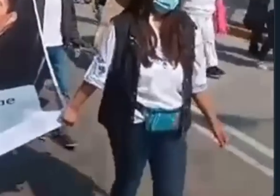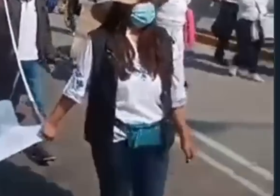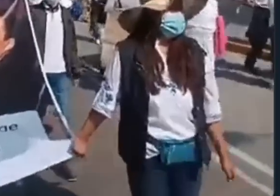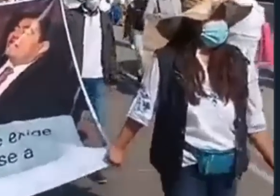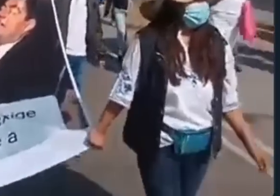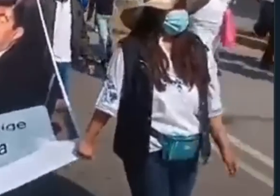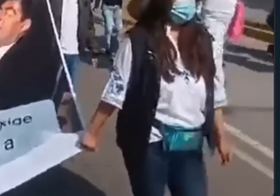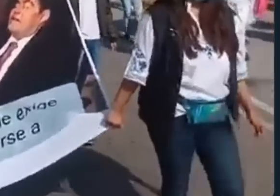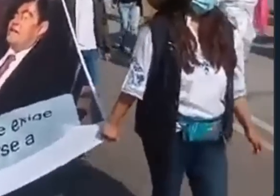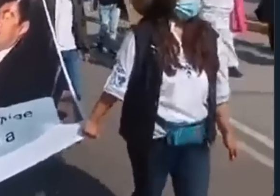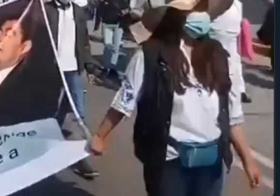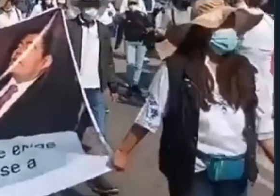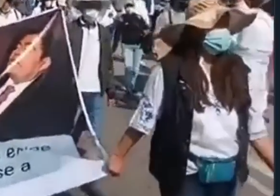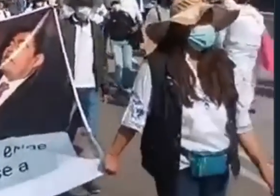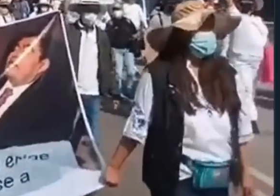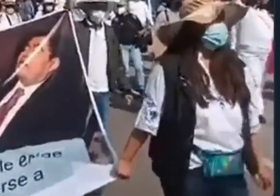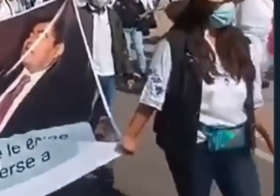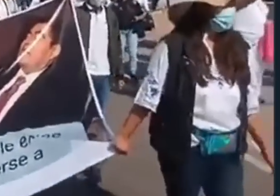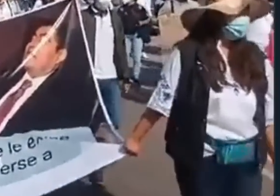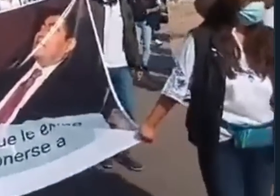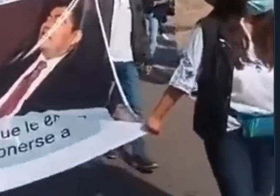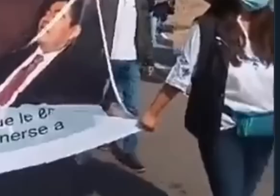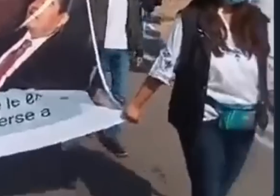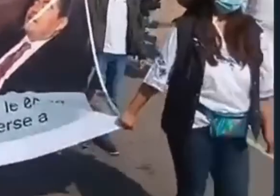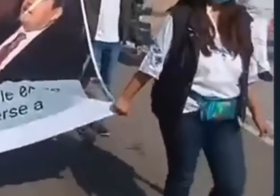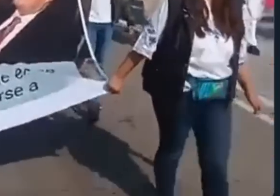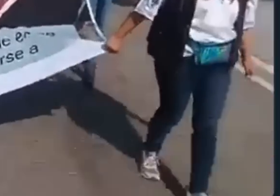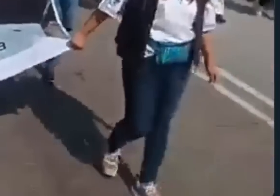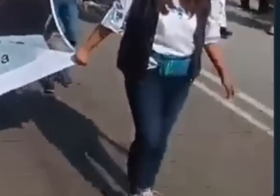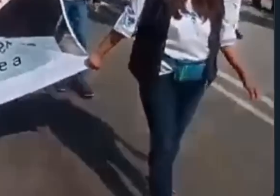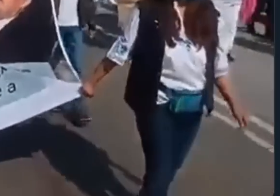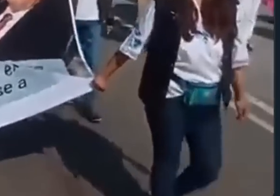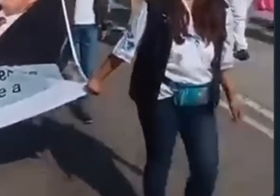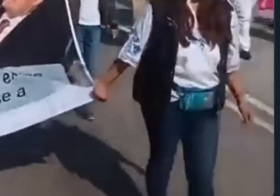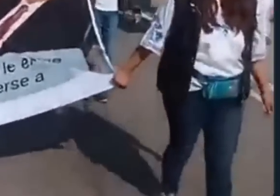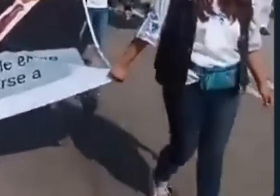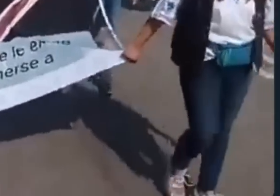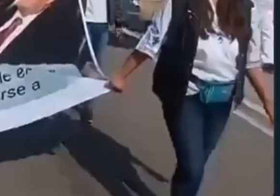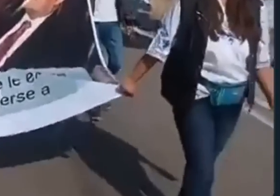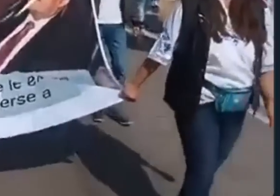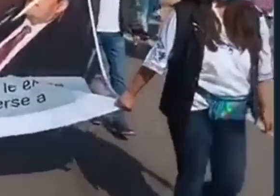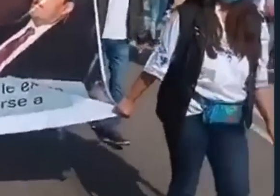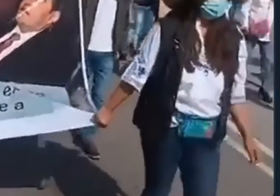gran contingente que viene atrás. Estamos en el túnel 5 de mayo, acá en el bulevar.